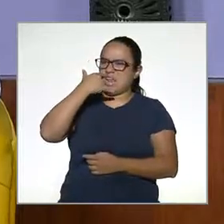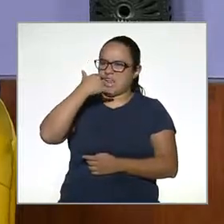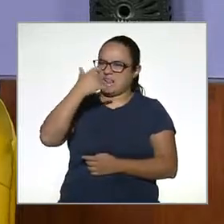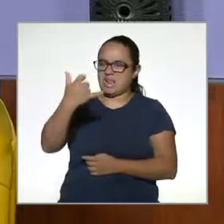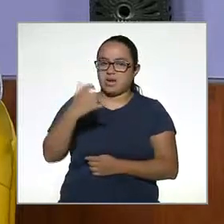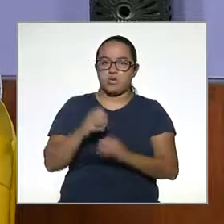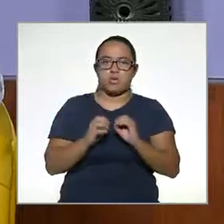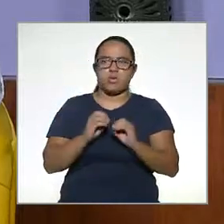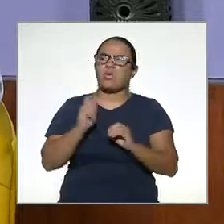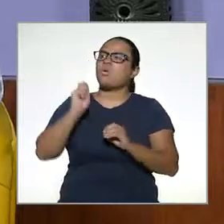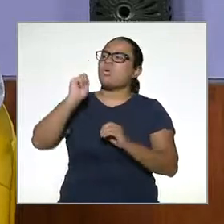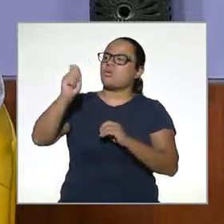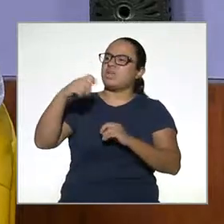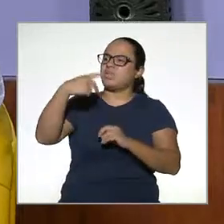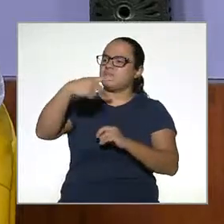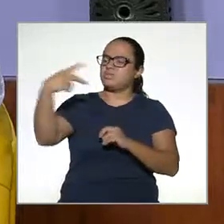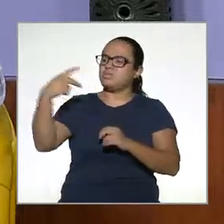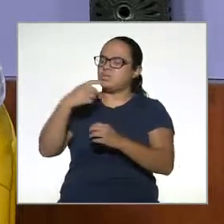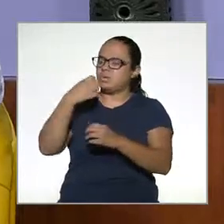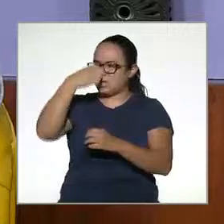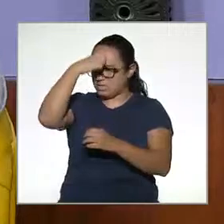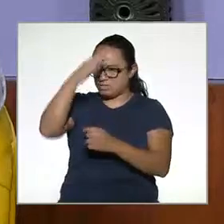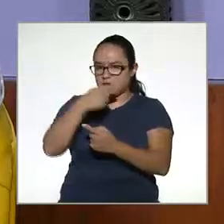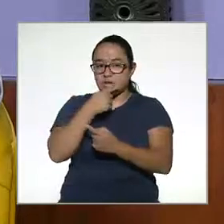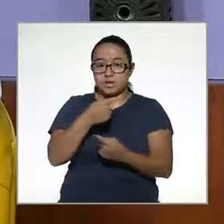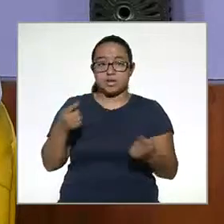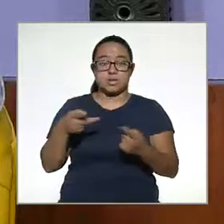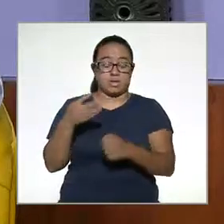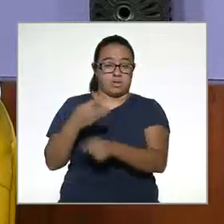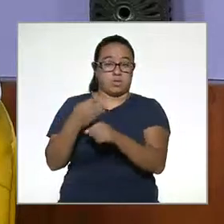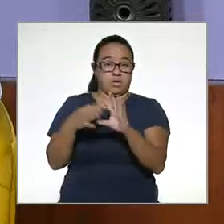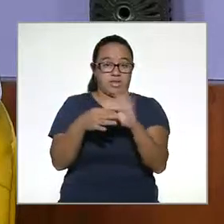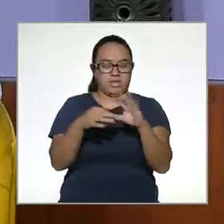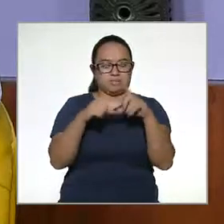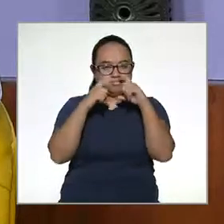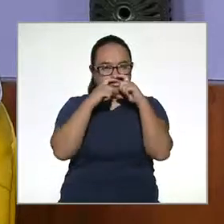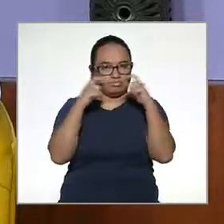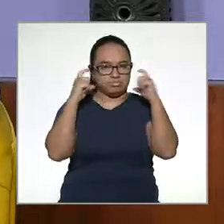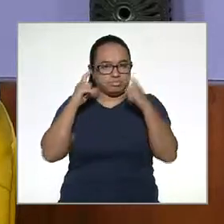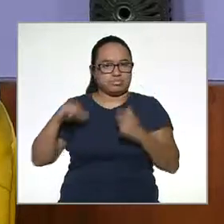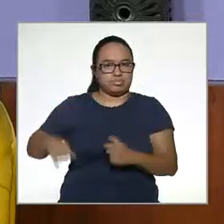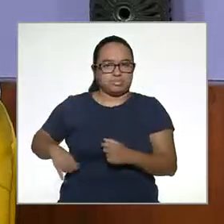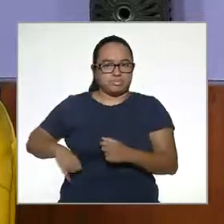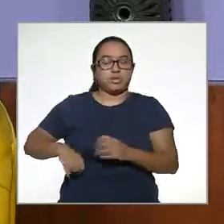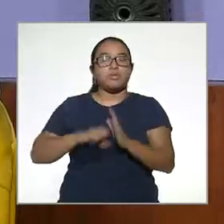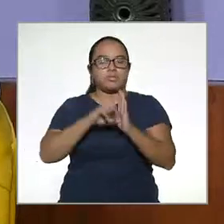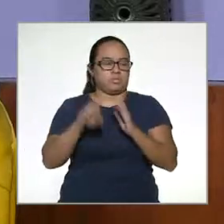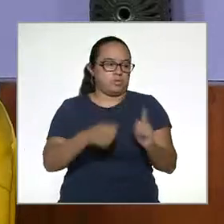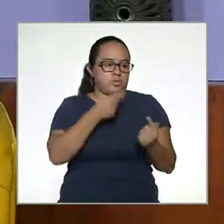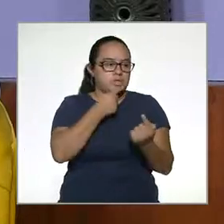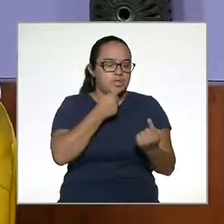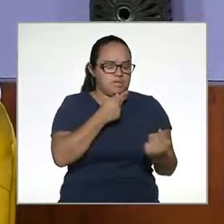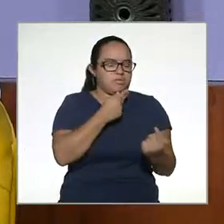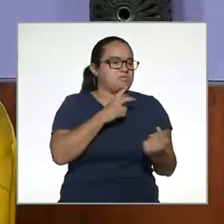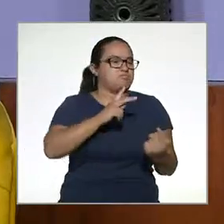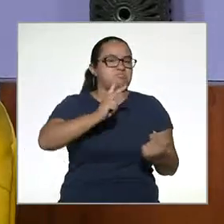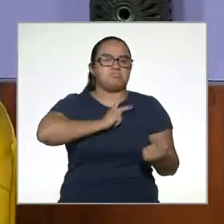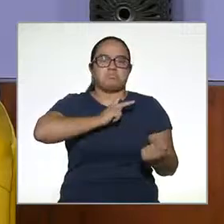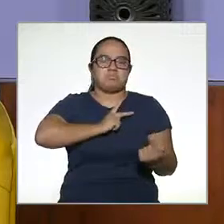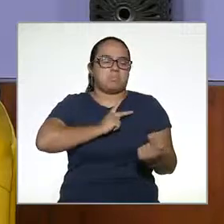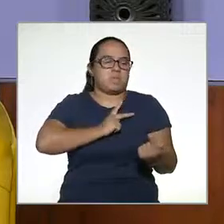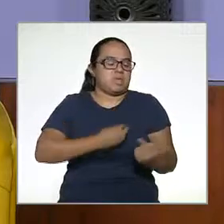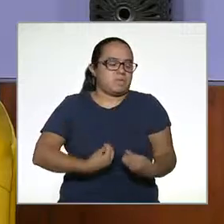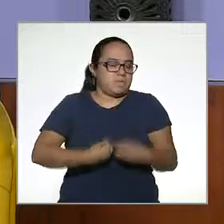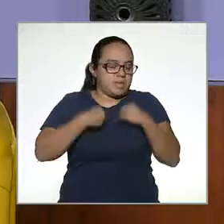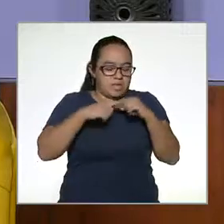la idea de lo otro, digamos, de la experiencia infantil. Y esto que dices del cubrebocas es muy interesante, ¿no? Porque es como si el niño se apropiara de eso como parte de su